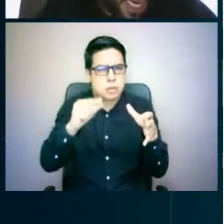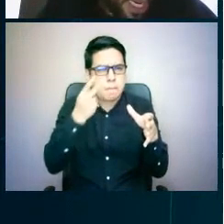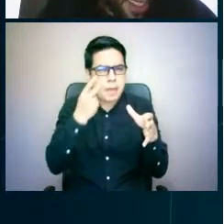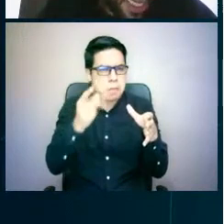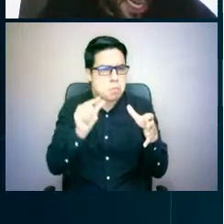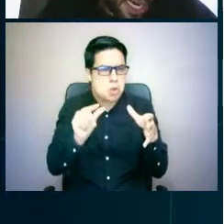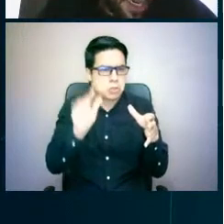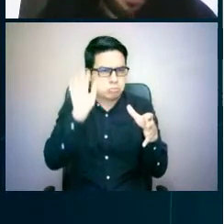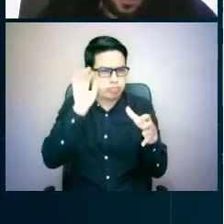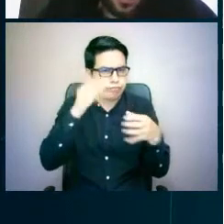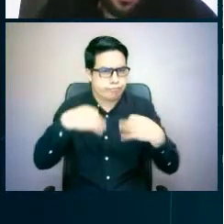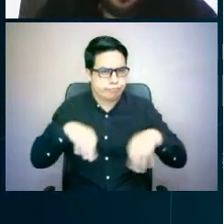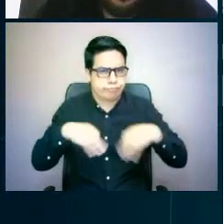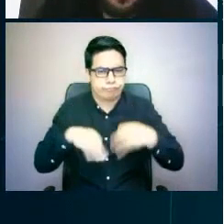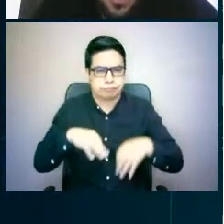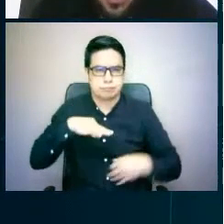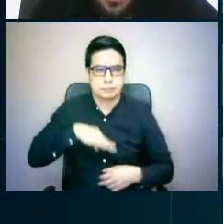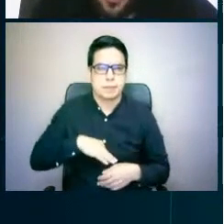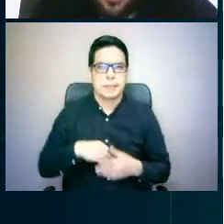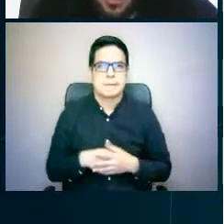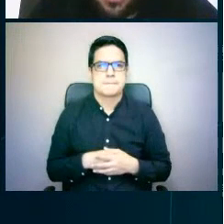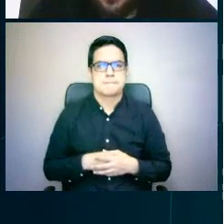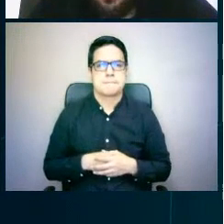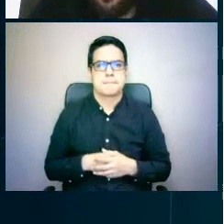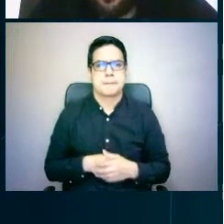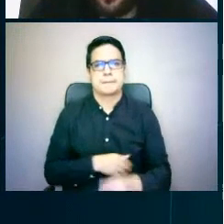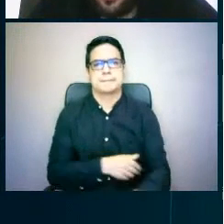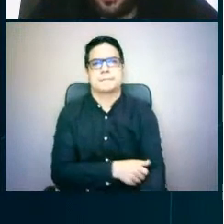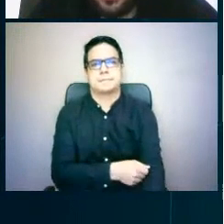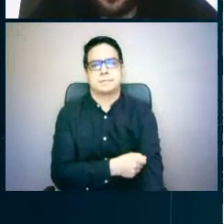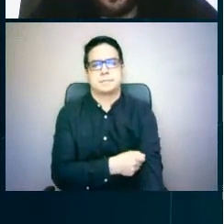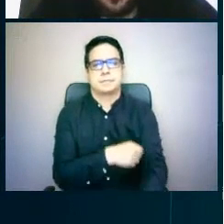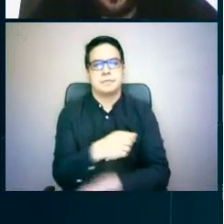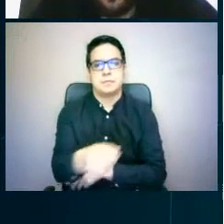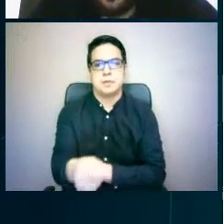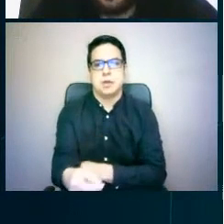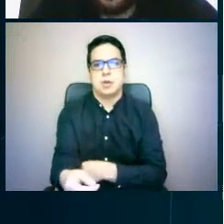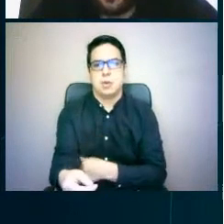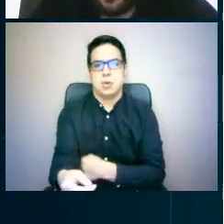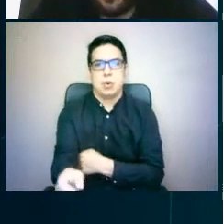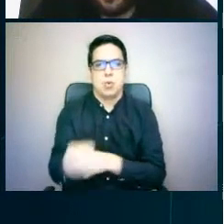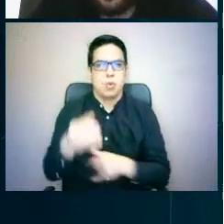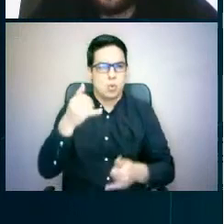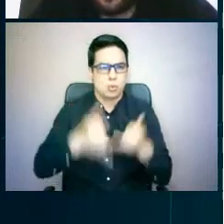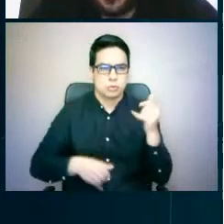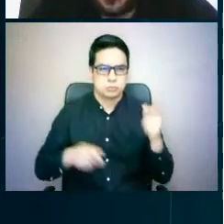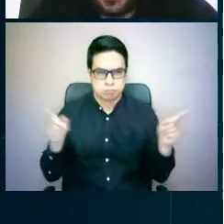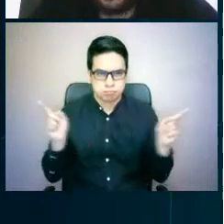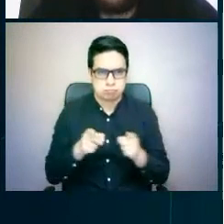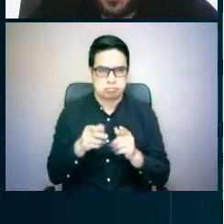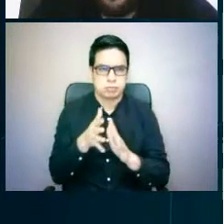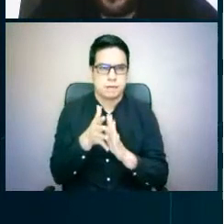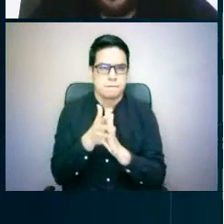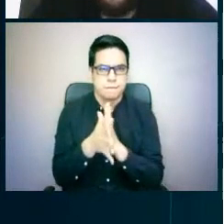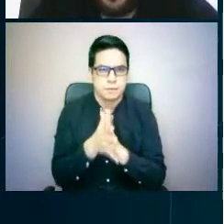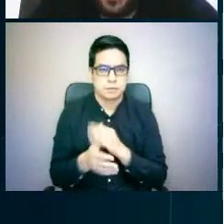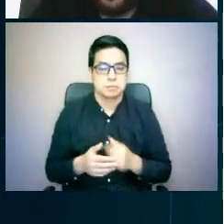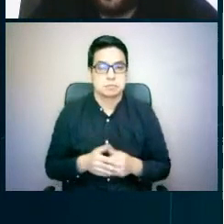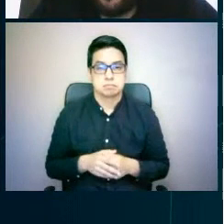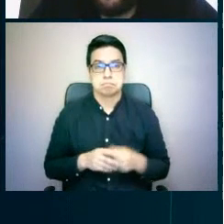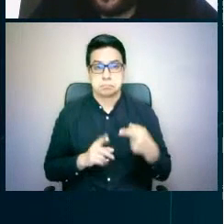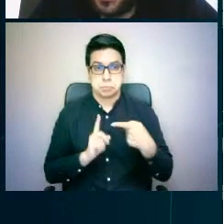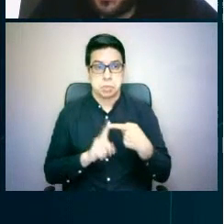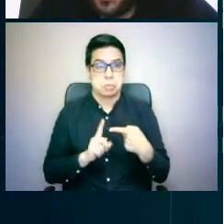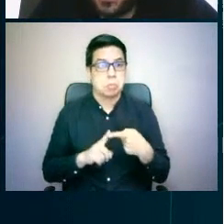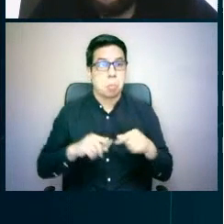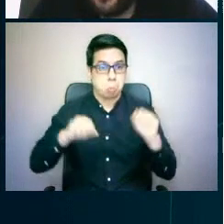acá, para cerrar, tenemos unas conclusiones. Es que es viable a